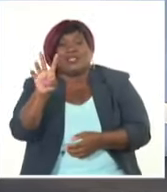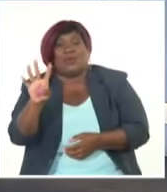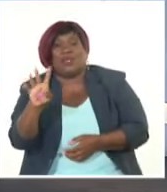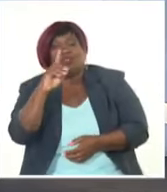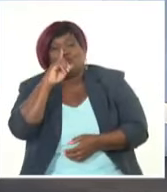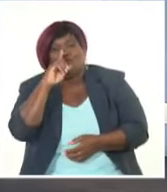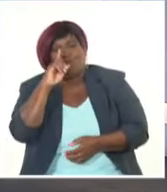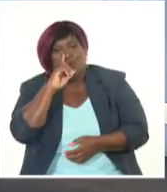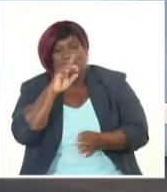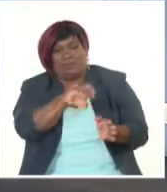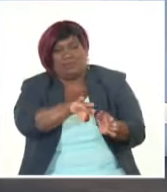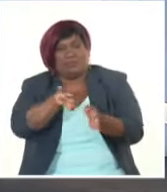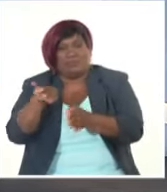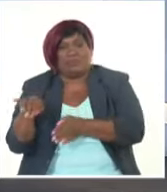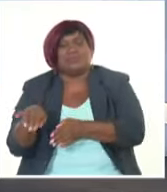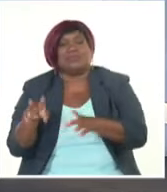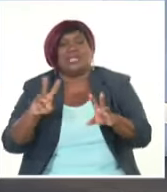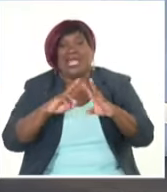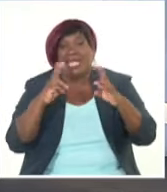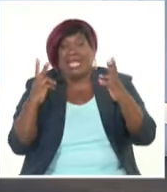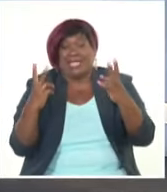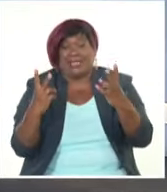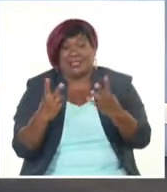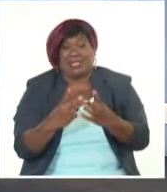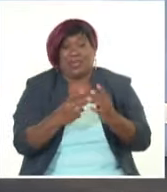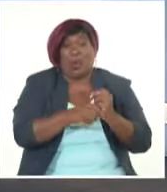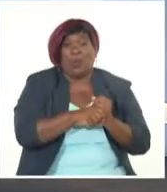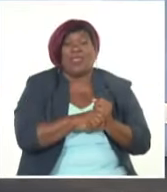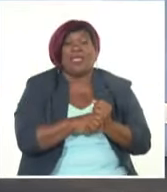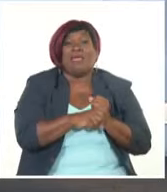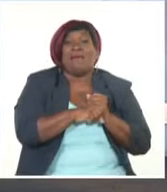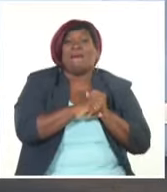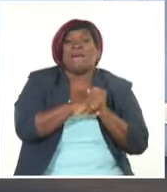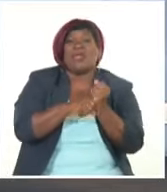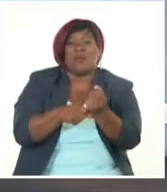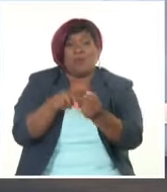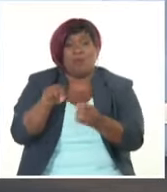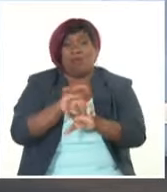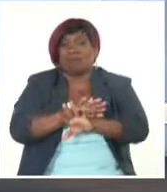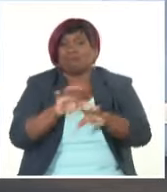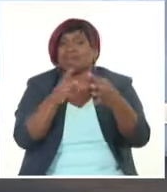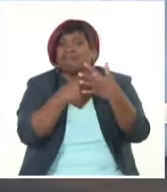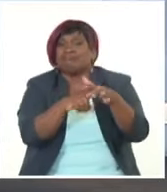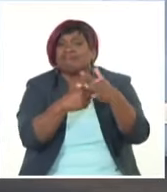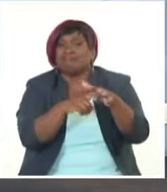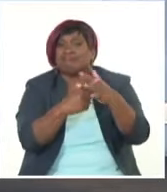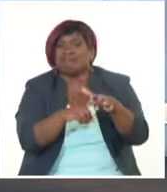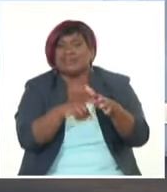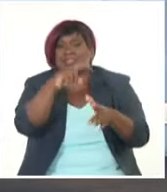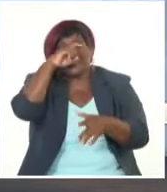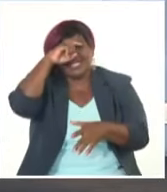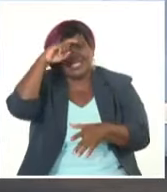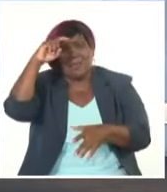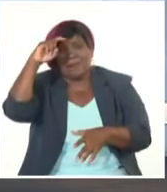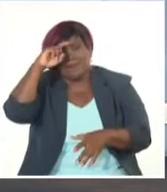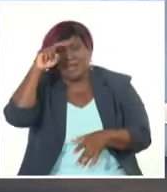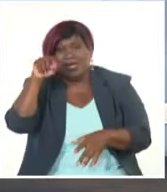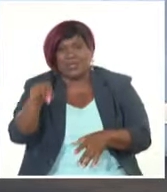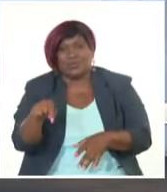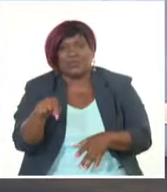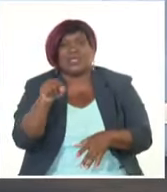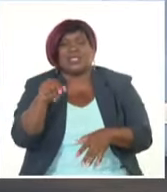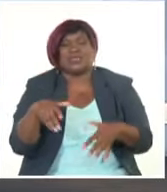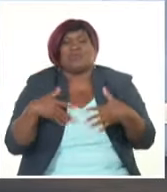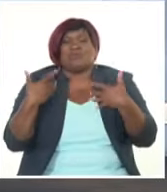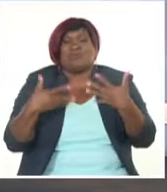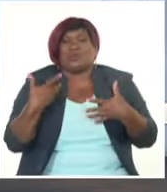Un emblemático estadio de béisbol de la provincia de Santi Espíritus quedó recuperado totalmente. Las bondades de remozamiento motivan